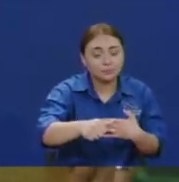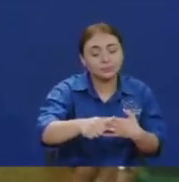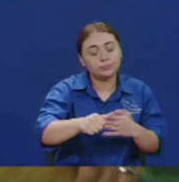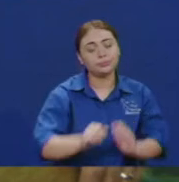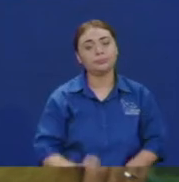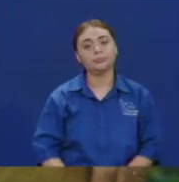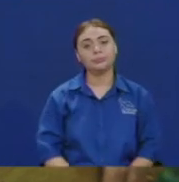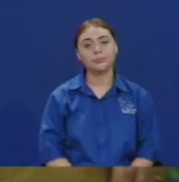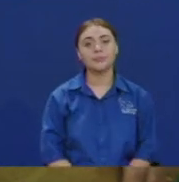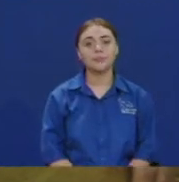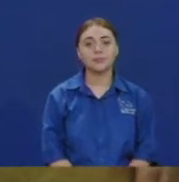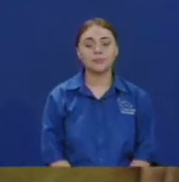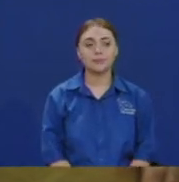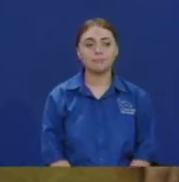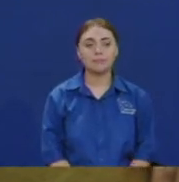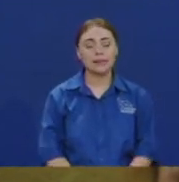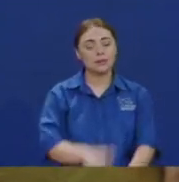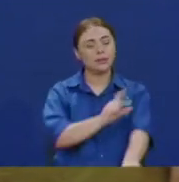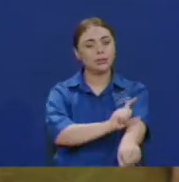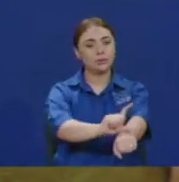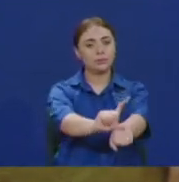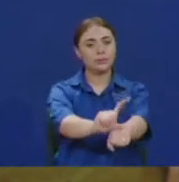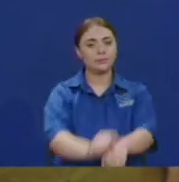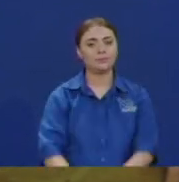Bueno, sigamos, pues.